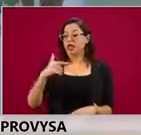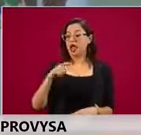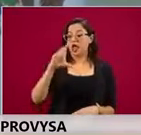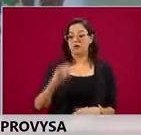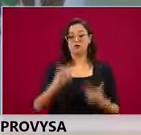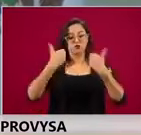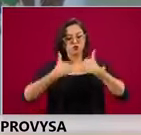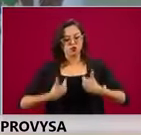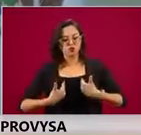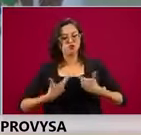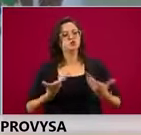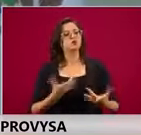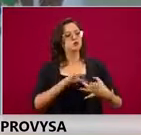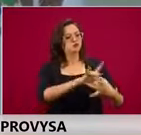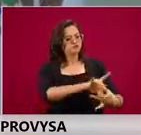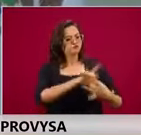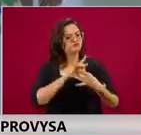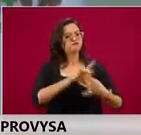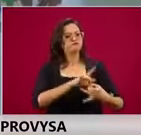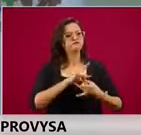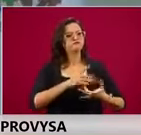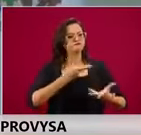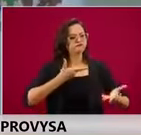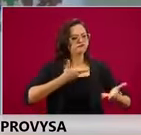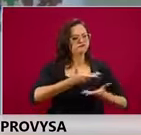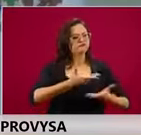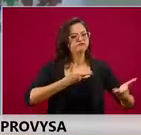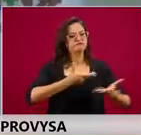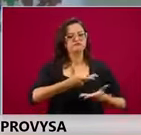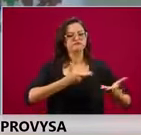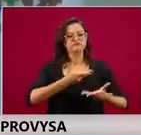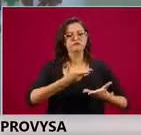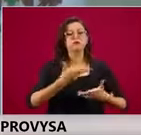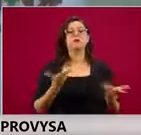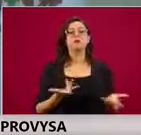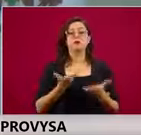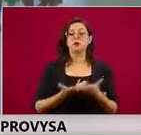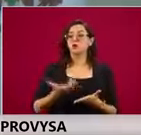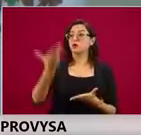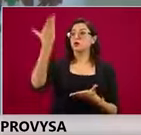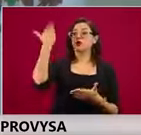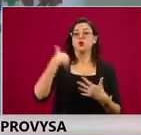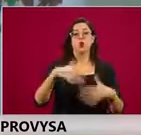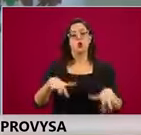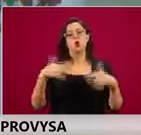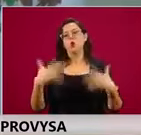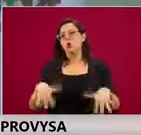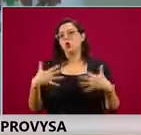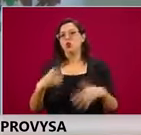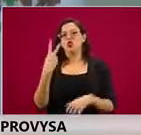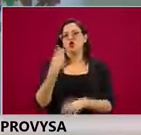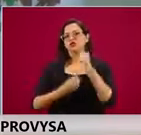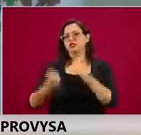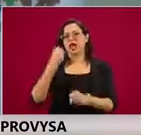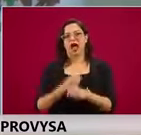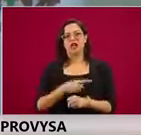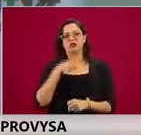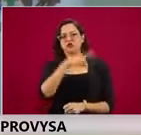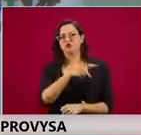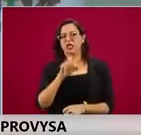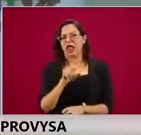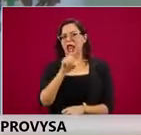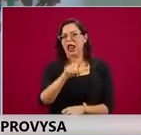la oportunidad de estrechar los vínculos que forjamos desde su apabullante victoria hace más de 2 años. Una